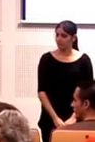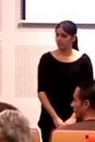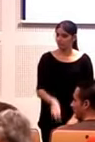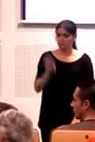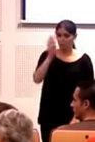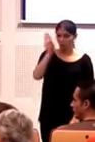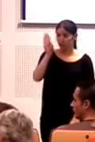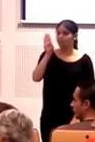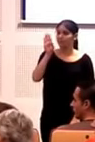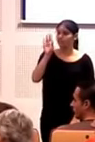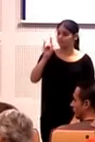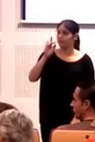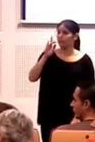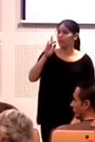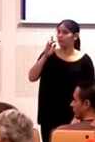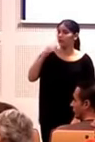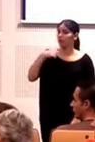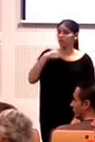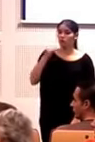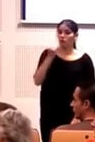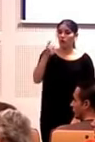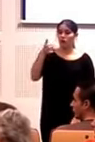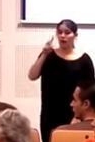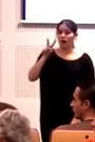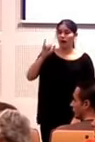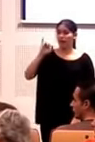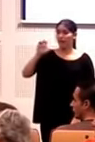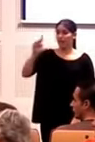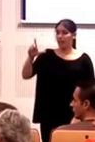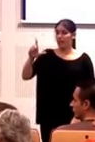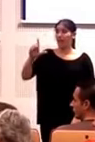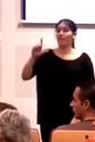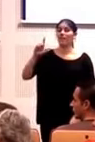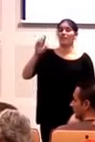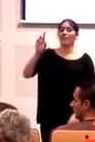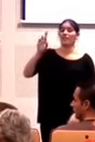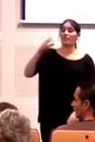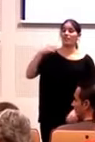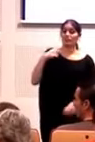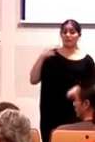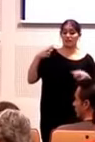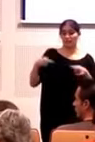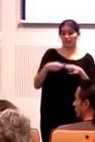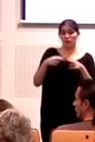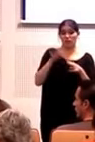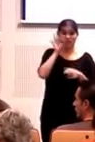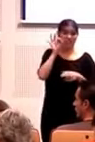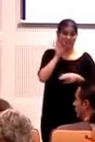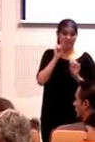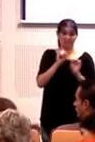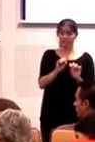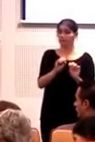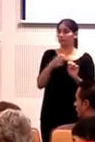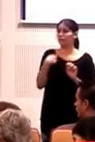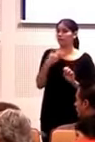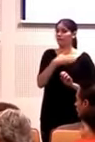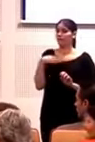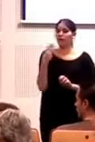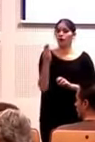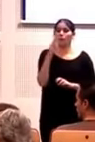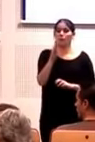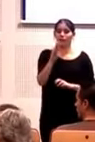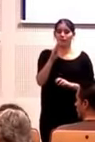Hola, sí. Soy Javier de Abacos, de la Asociación Valenciana contra SIDA y Hepatitis. Y quería completar un poquito la información que se ha dado esta